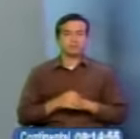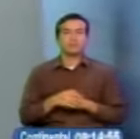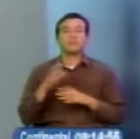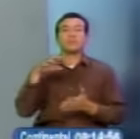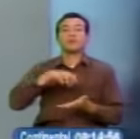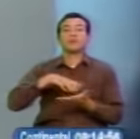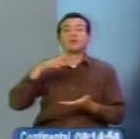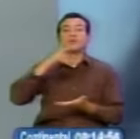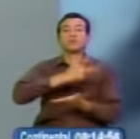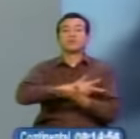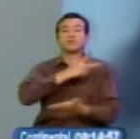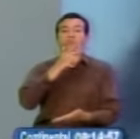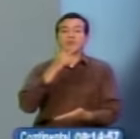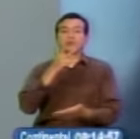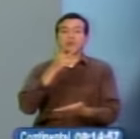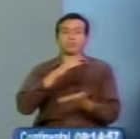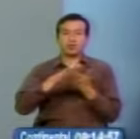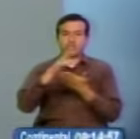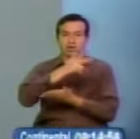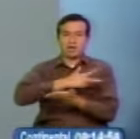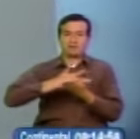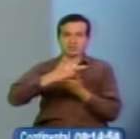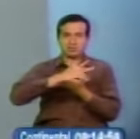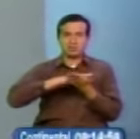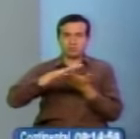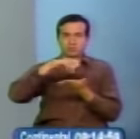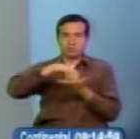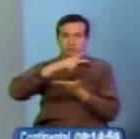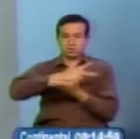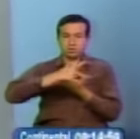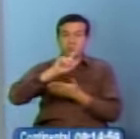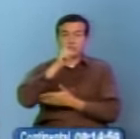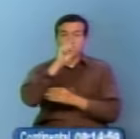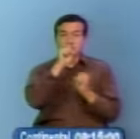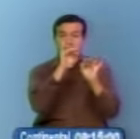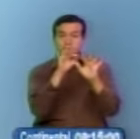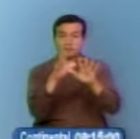provincia del Carchi, en el norte del país. Ahí justamente desde el 1 de septiembre la producción...